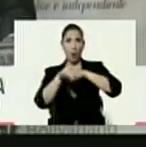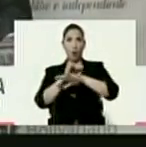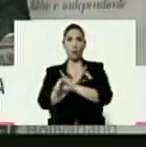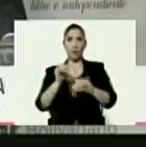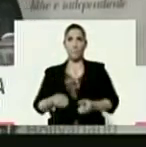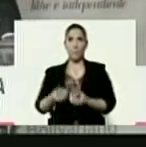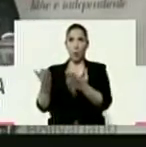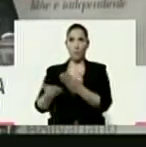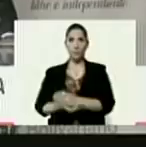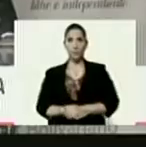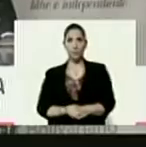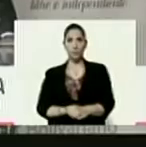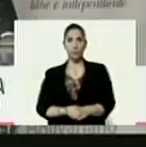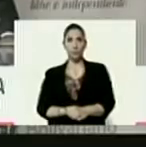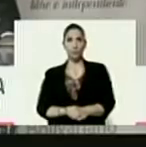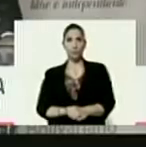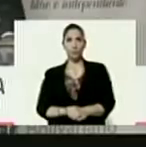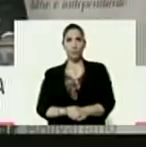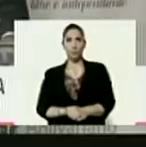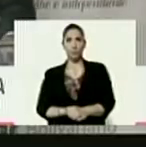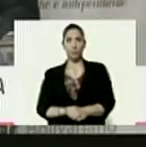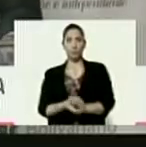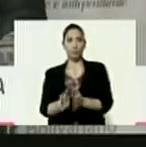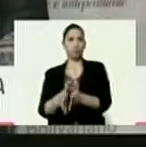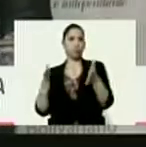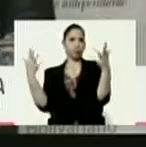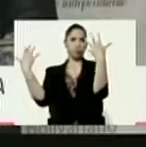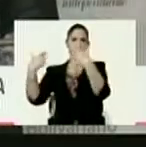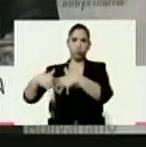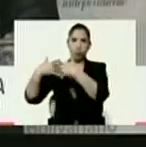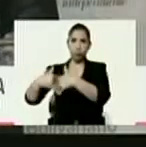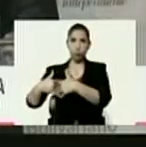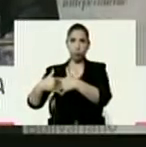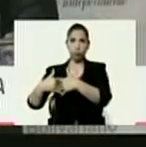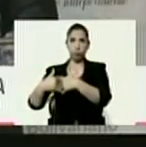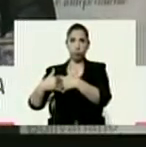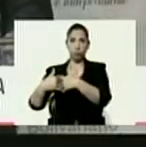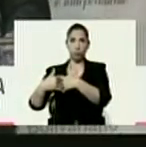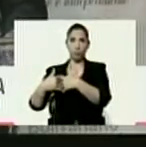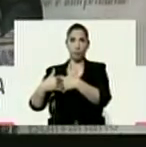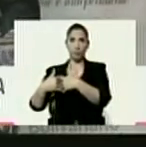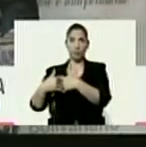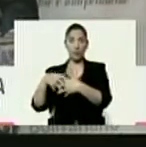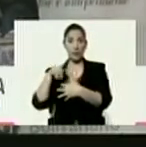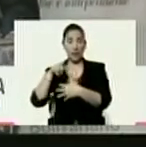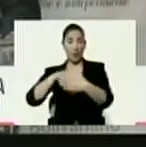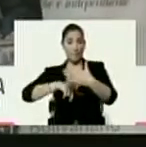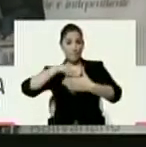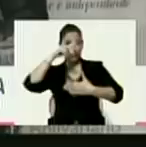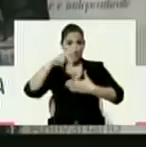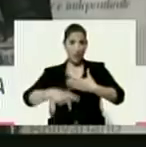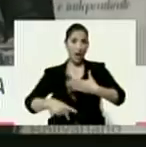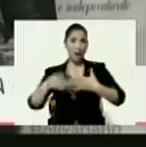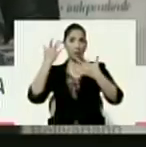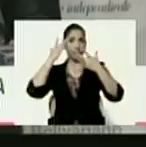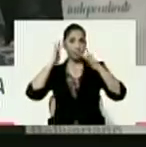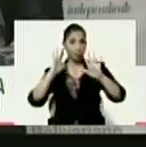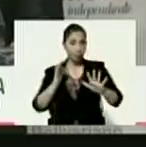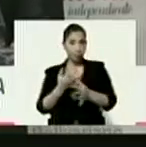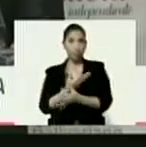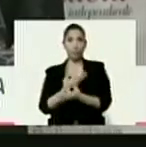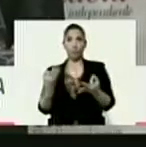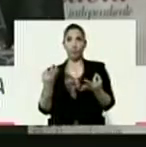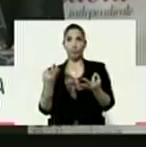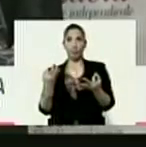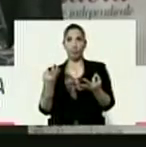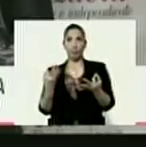a las grandes corporaciones petroleras. Si esos planes hubieran tenido éxito,